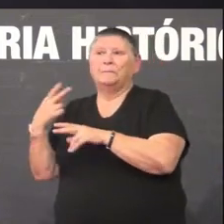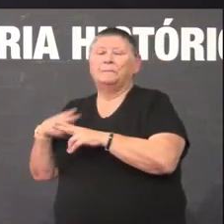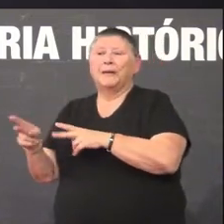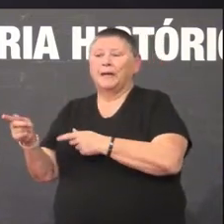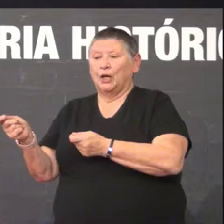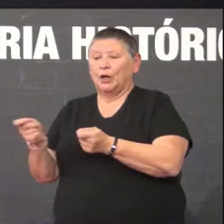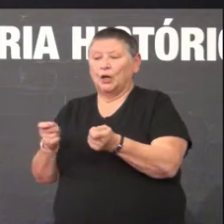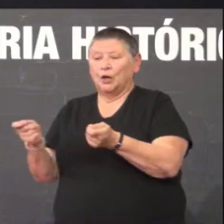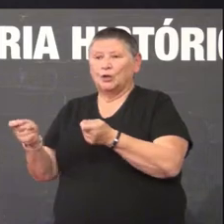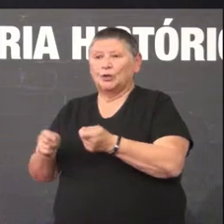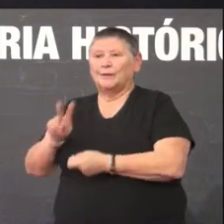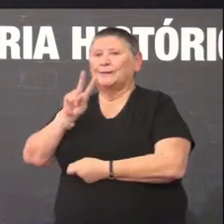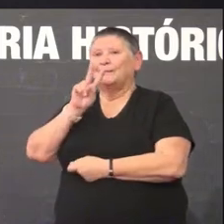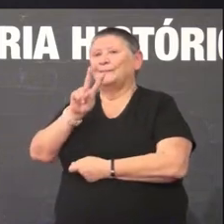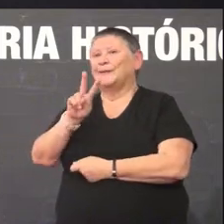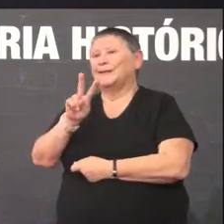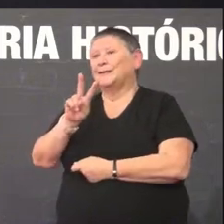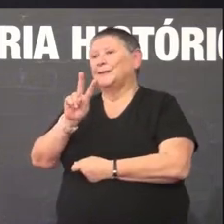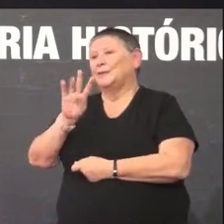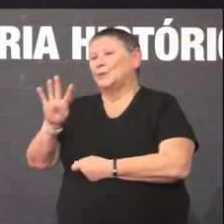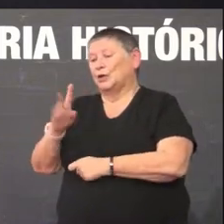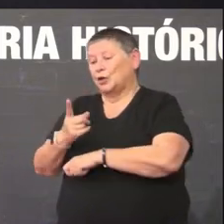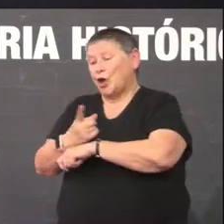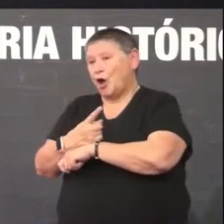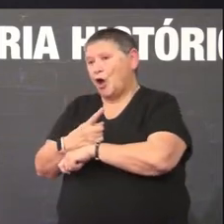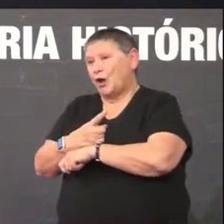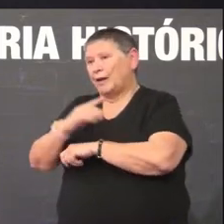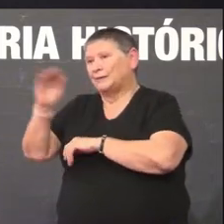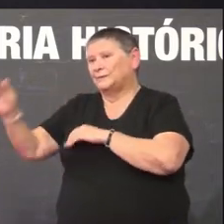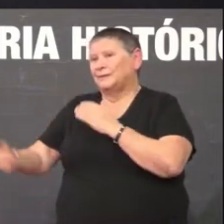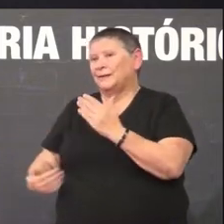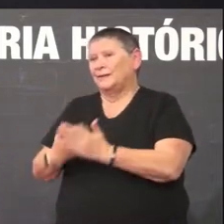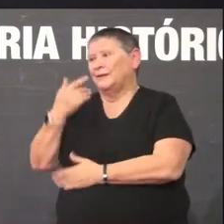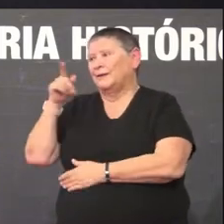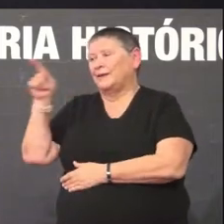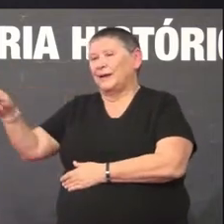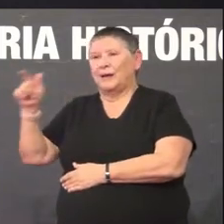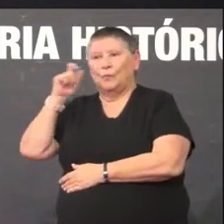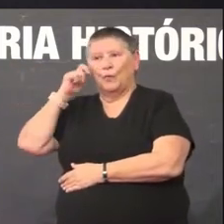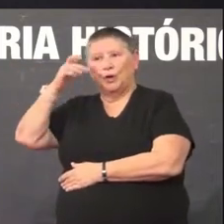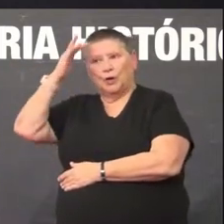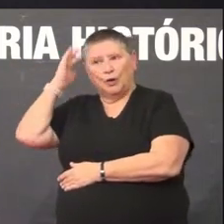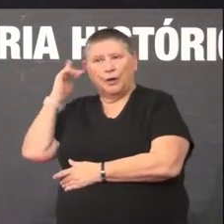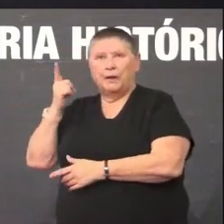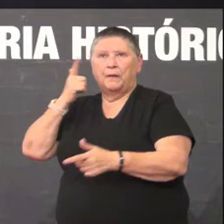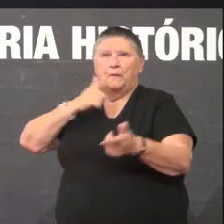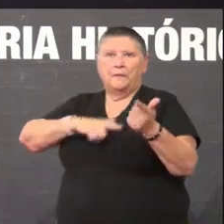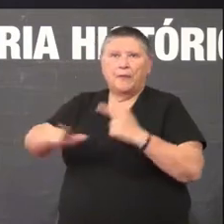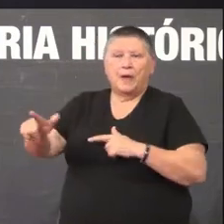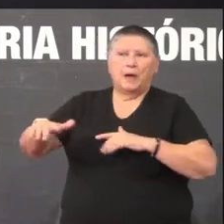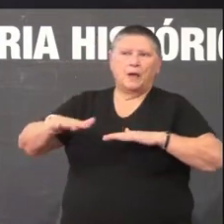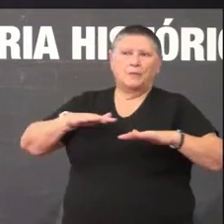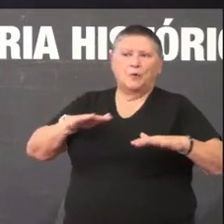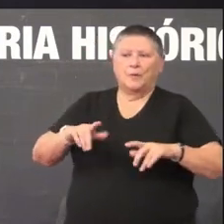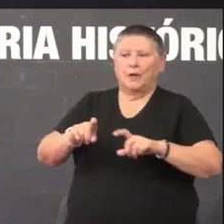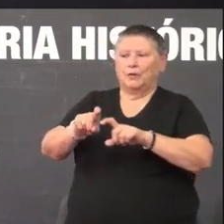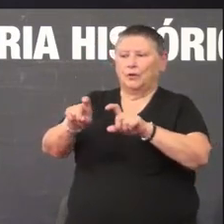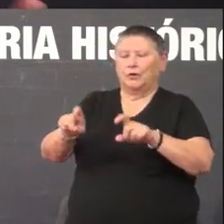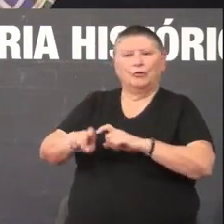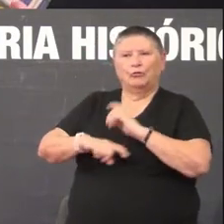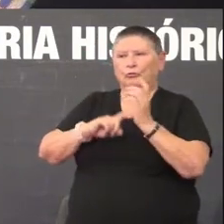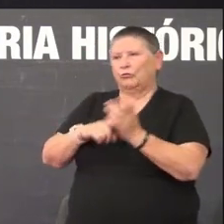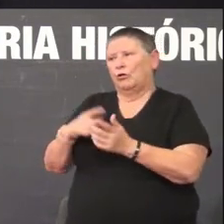al día a Corina. Viajes, movimientos, ordenadores, absolutamente todo. Esa